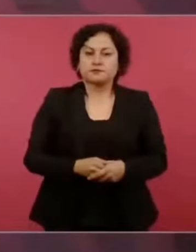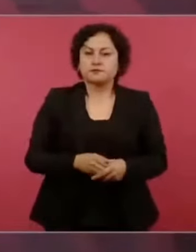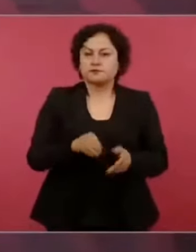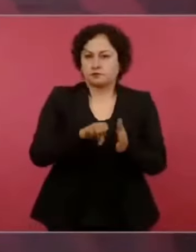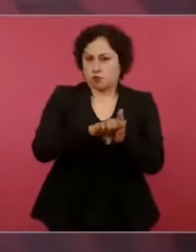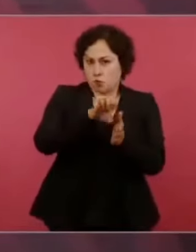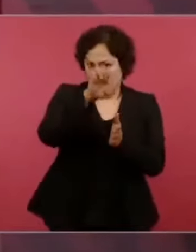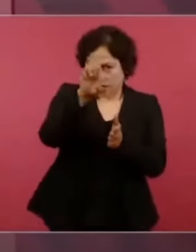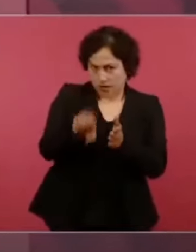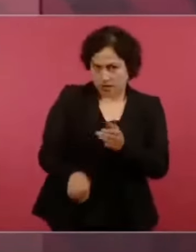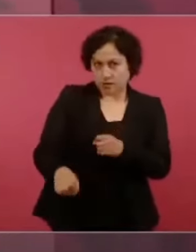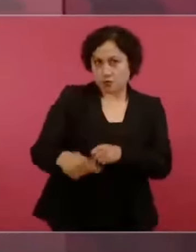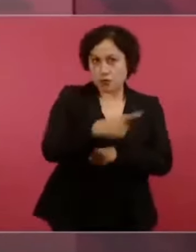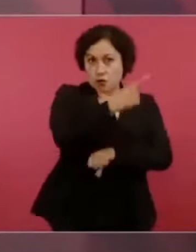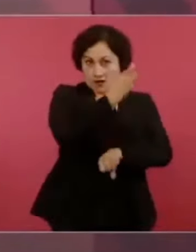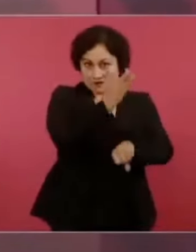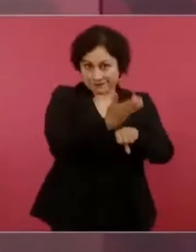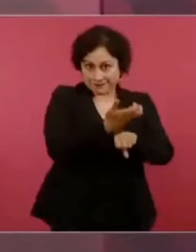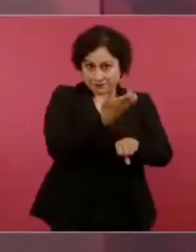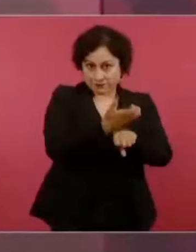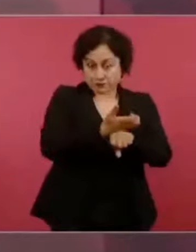de Estados Unidos y de Canadá,